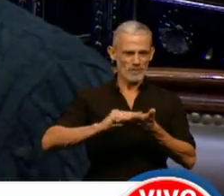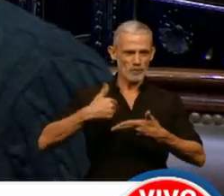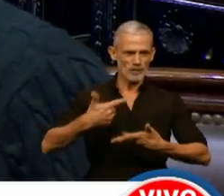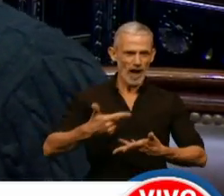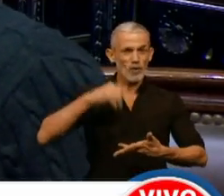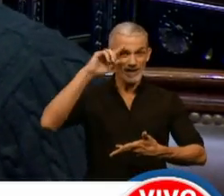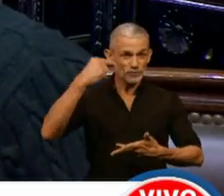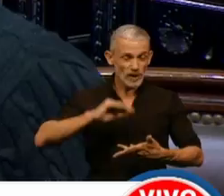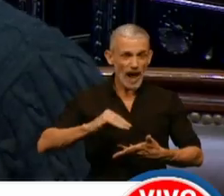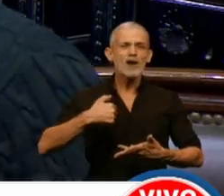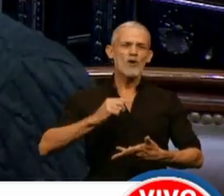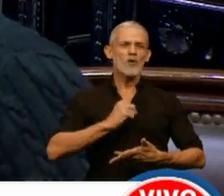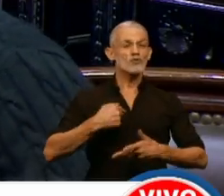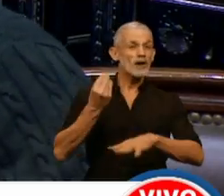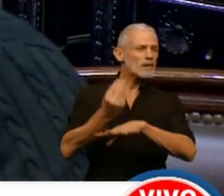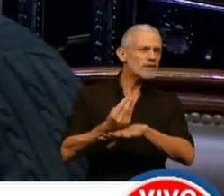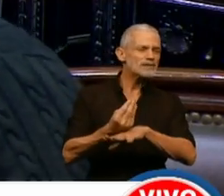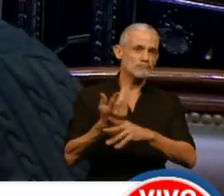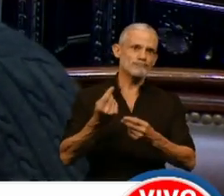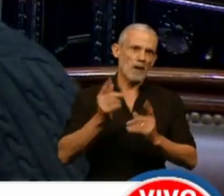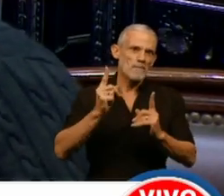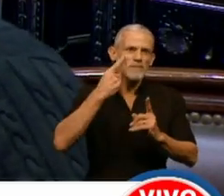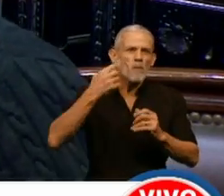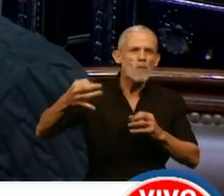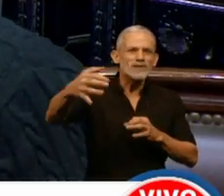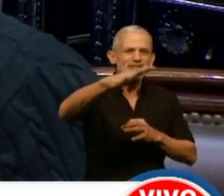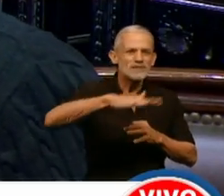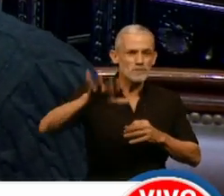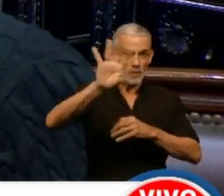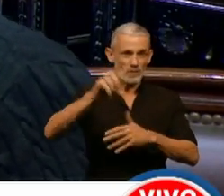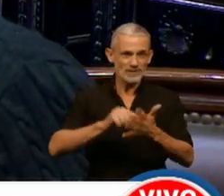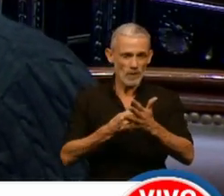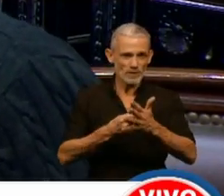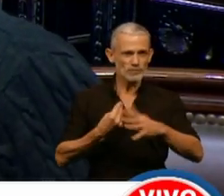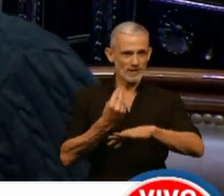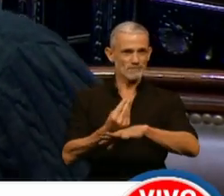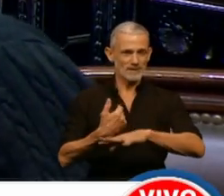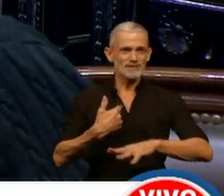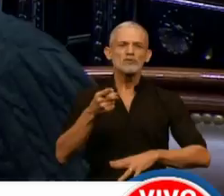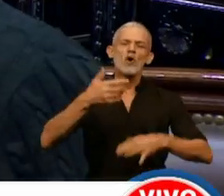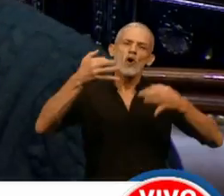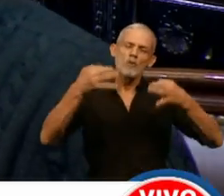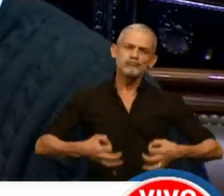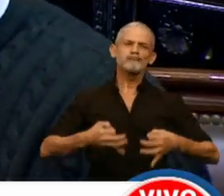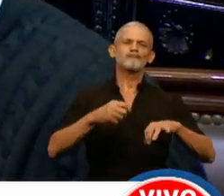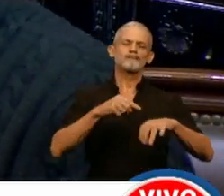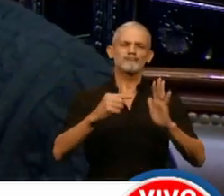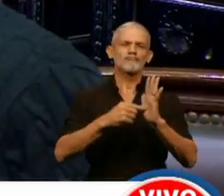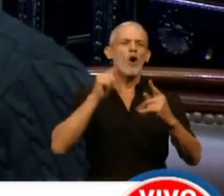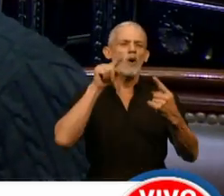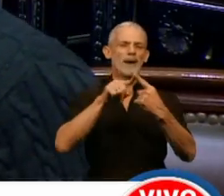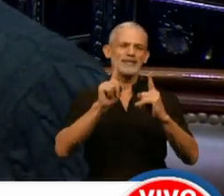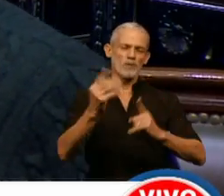nacional representando a muchos de esos municipios poder estar cumpliendo ese